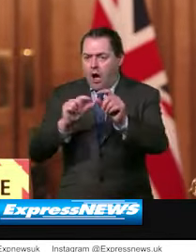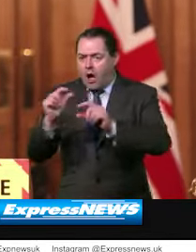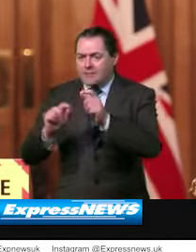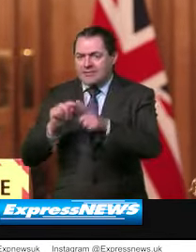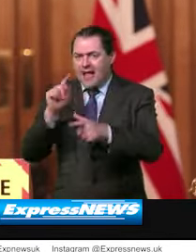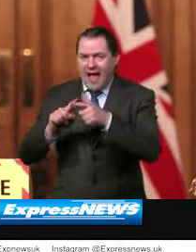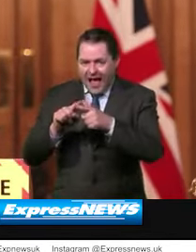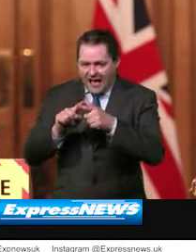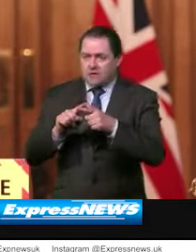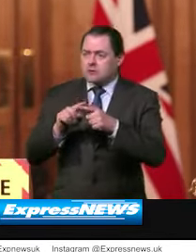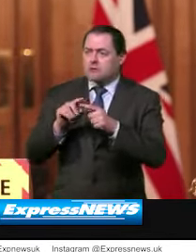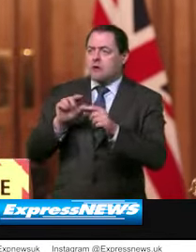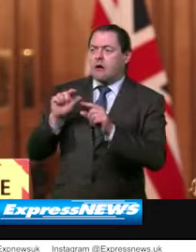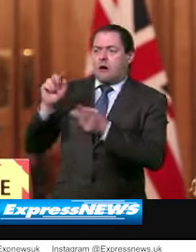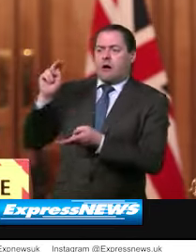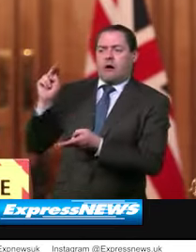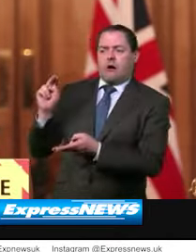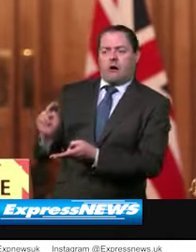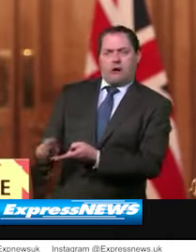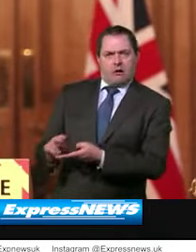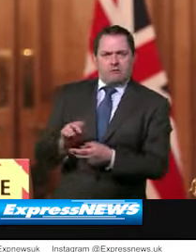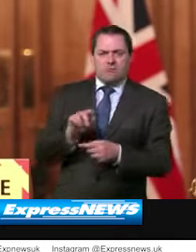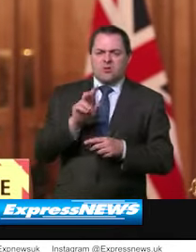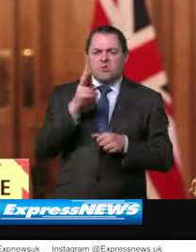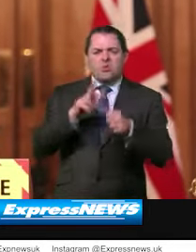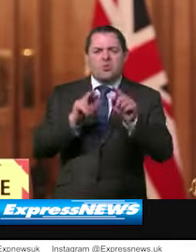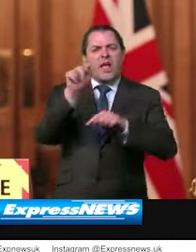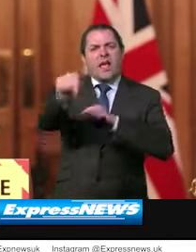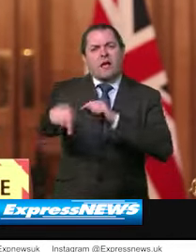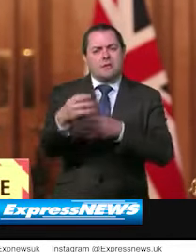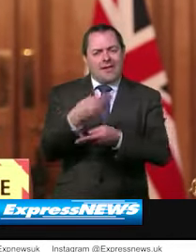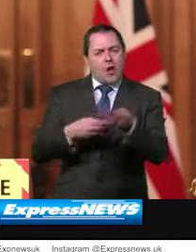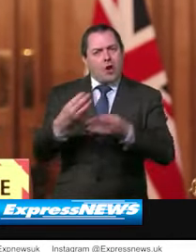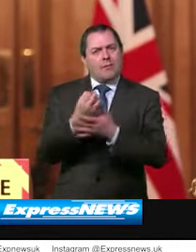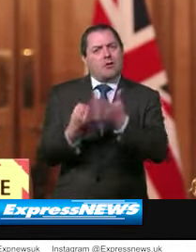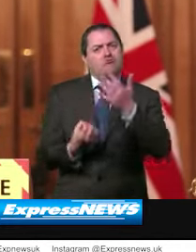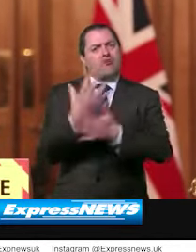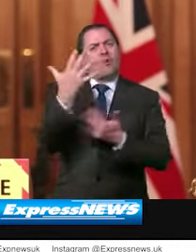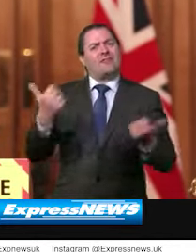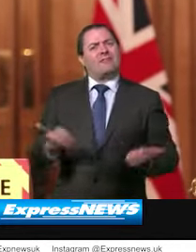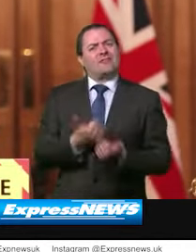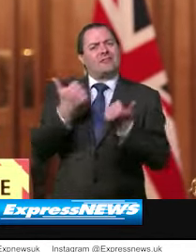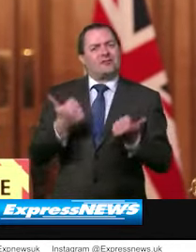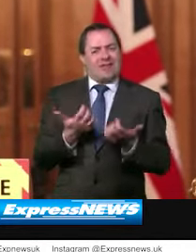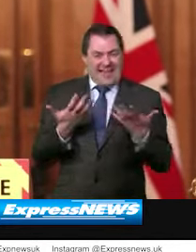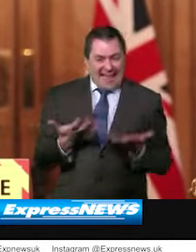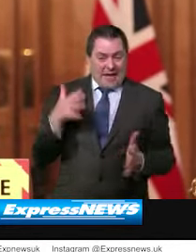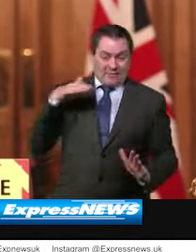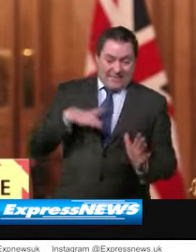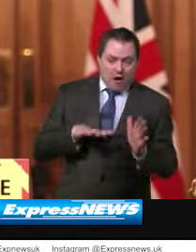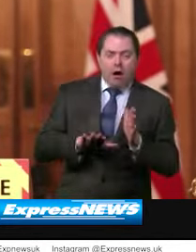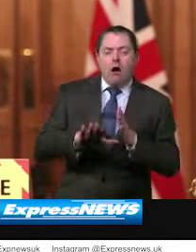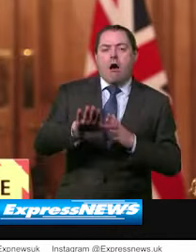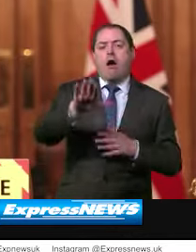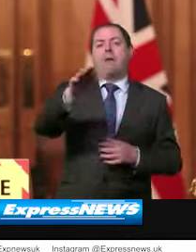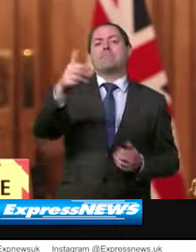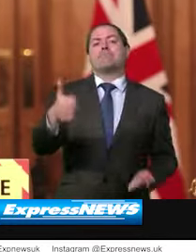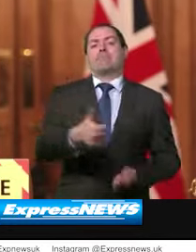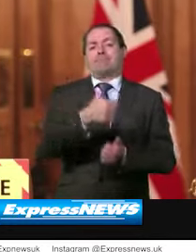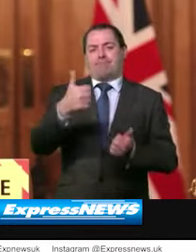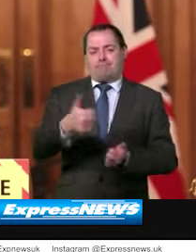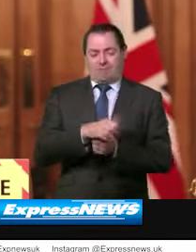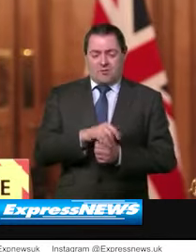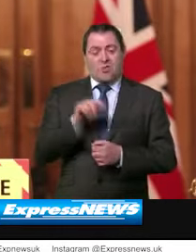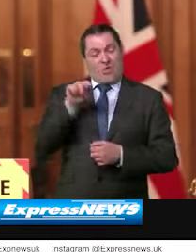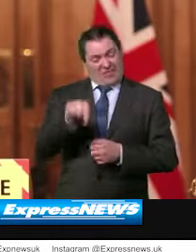recuperado pero el presupuesto de hoy no se trata sólo de solucionar problemas el presupuesto de hoy